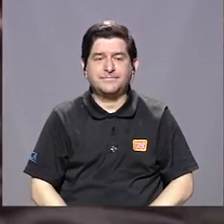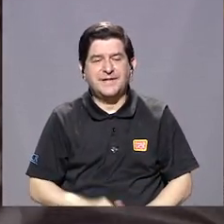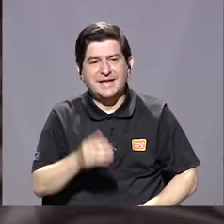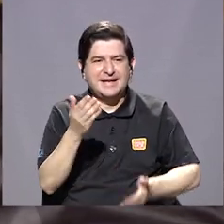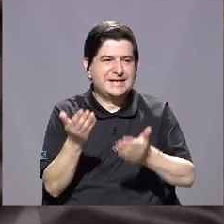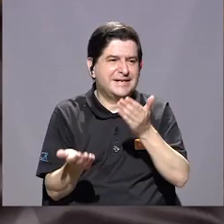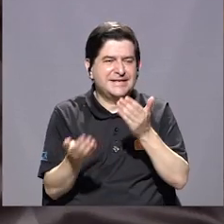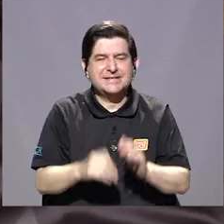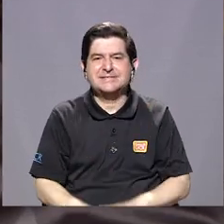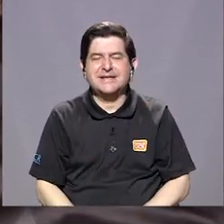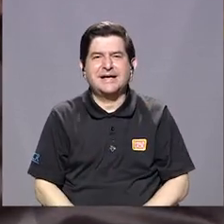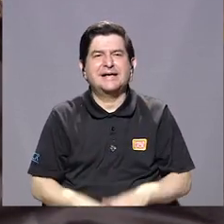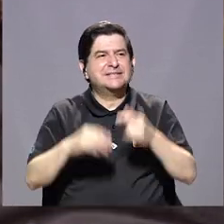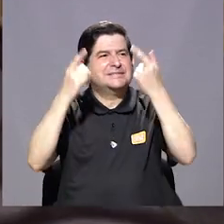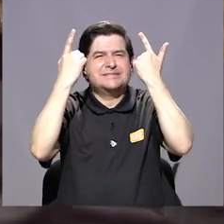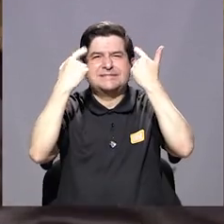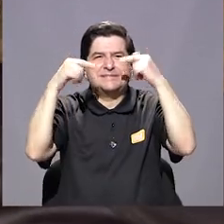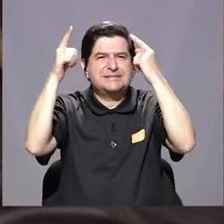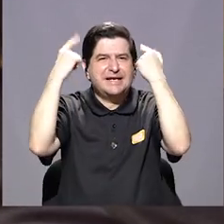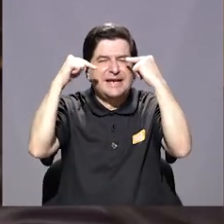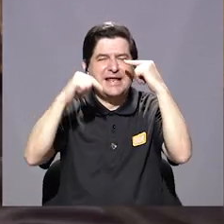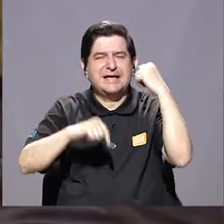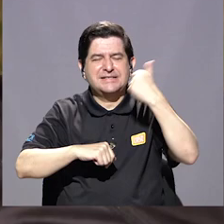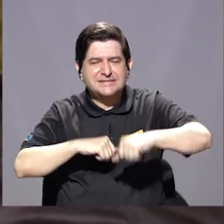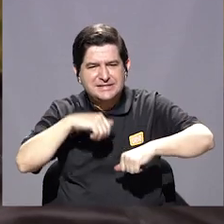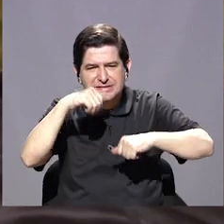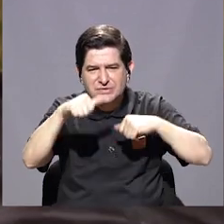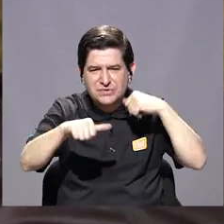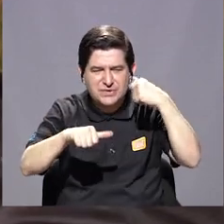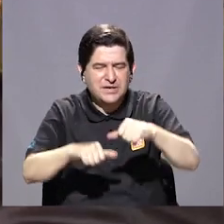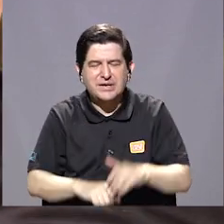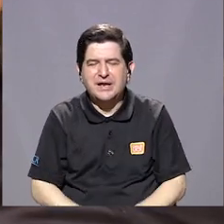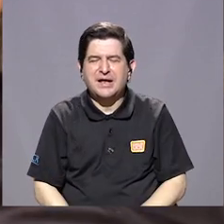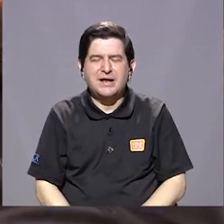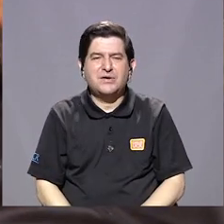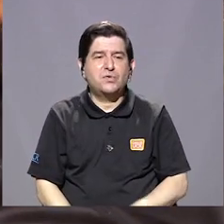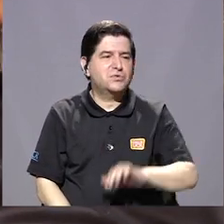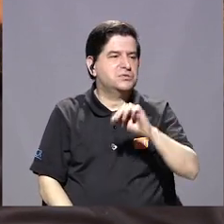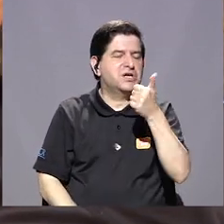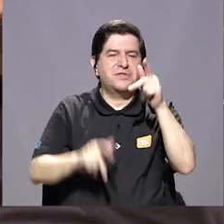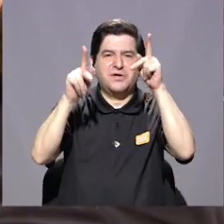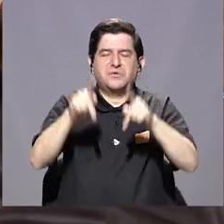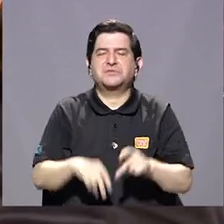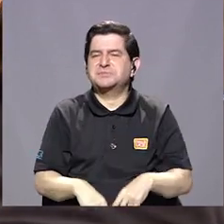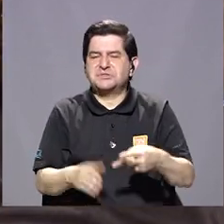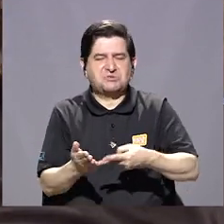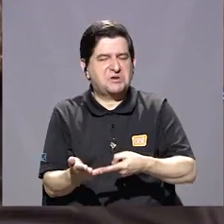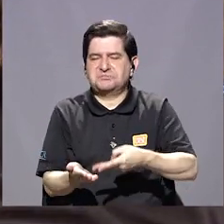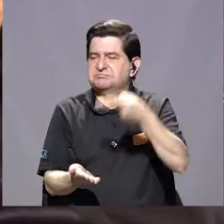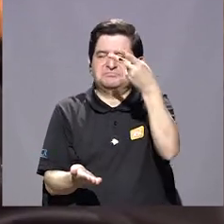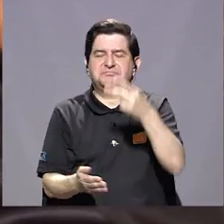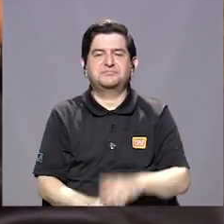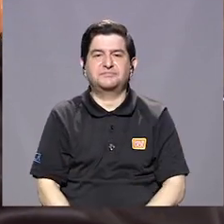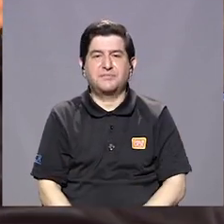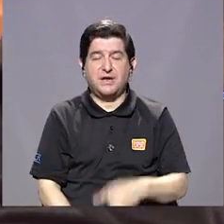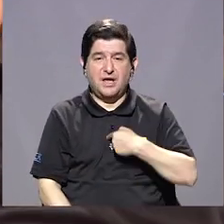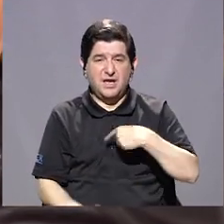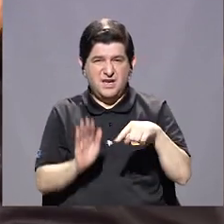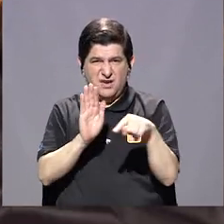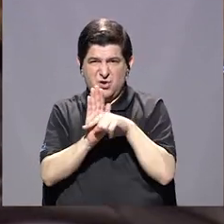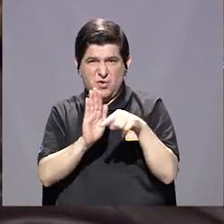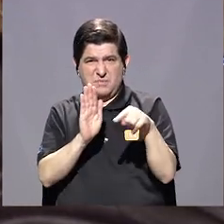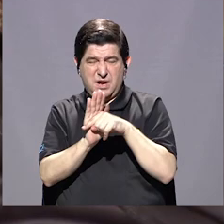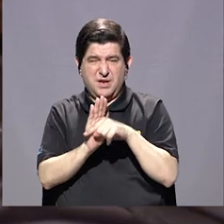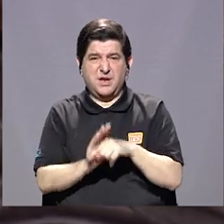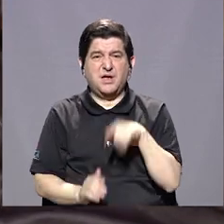desprestigian el éxito, la lucha de las otras personas, y como me niego rotundamente a